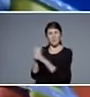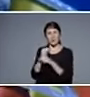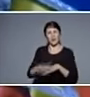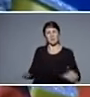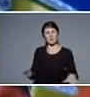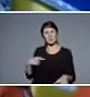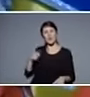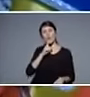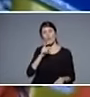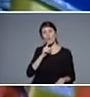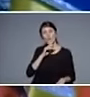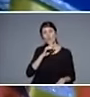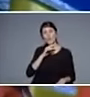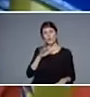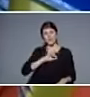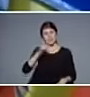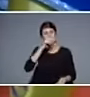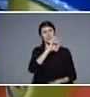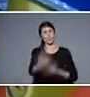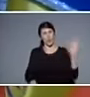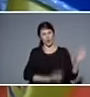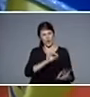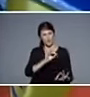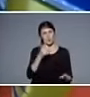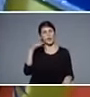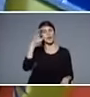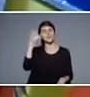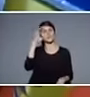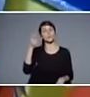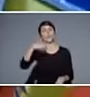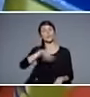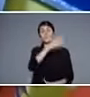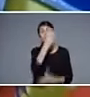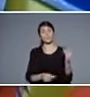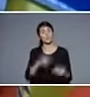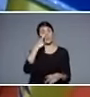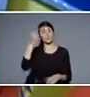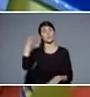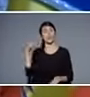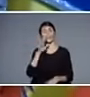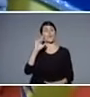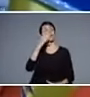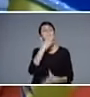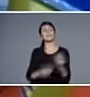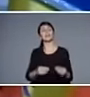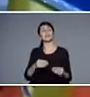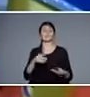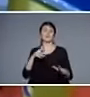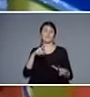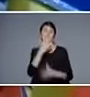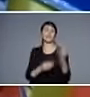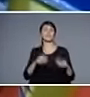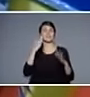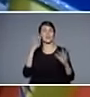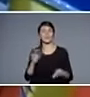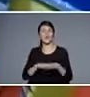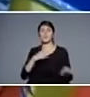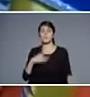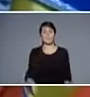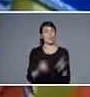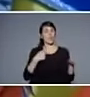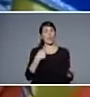señores del organismo? Escuchen bien, si ustedes la cagaron el año pasado por falta de seguridad, apliquen el plan de seguridad ustedes y